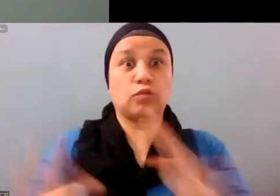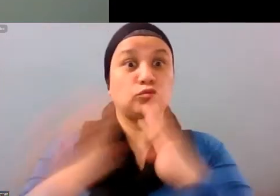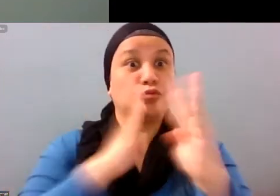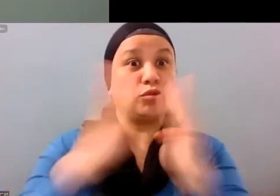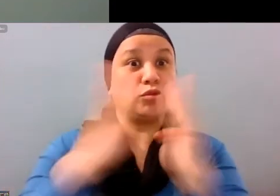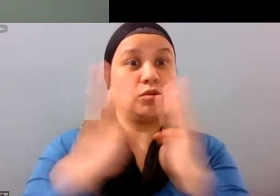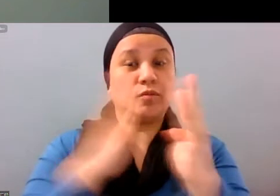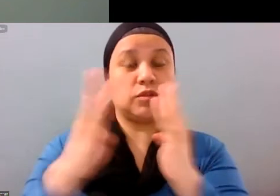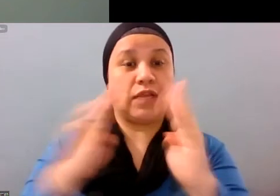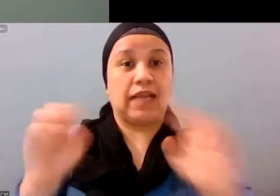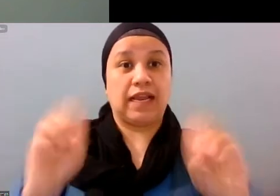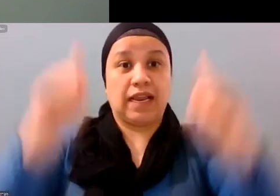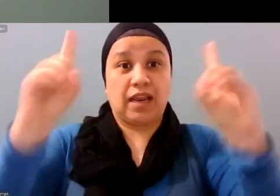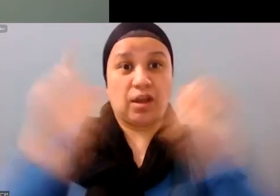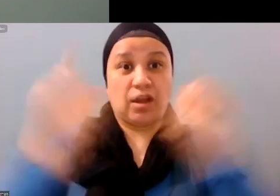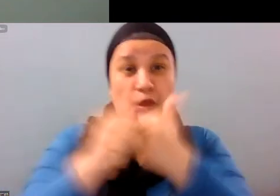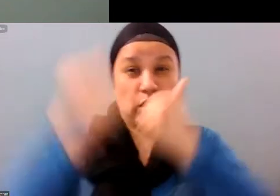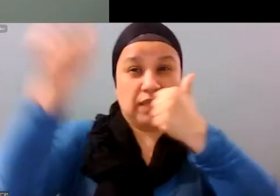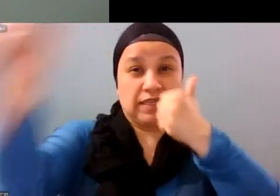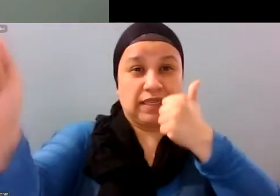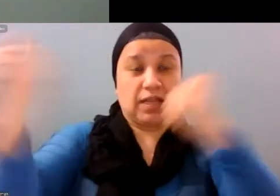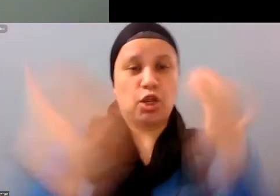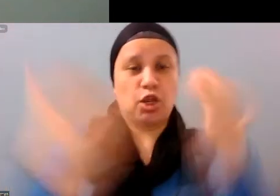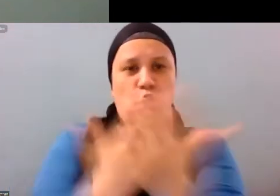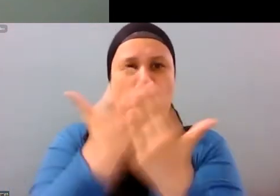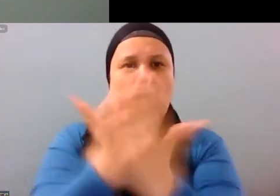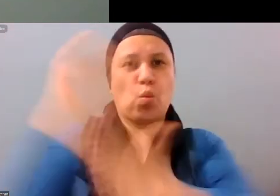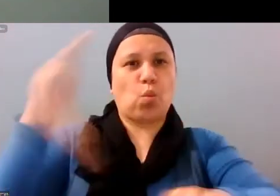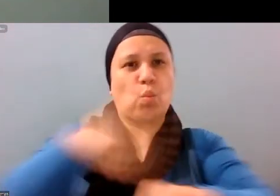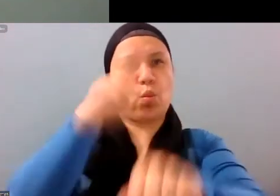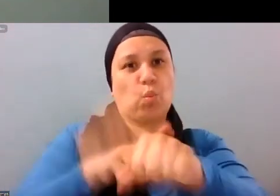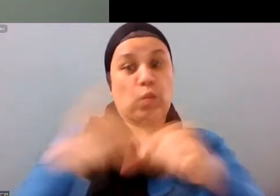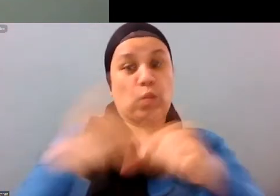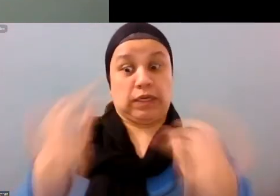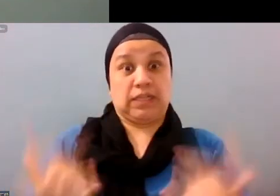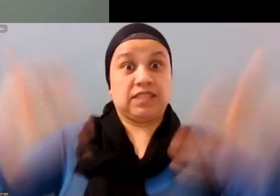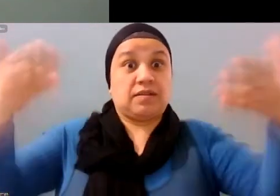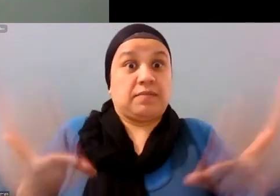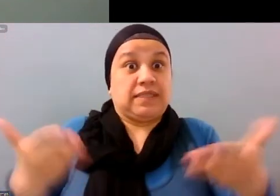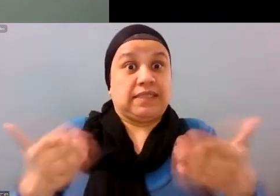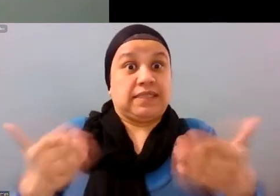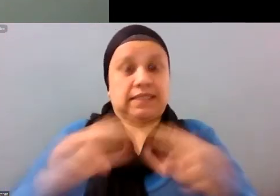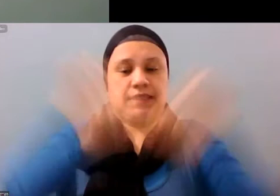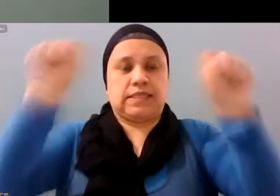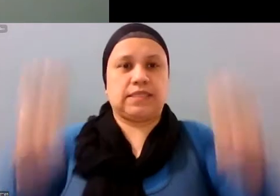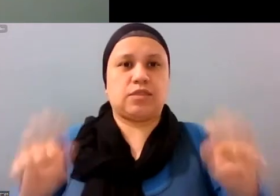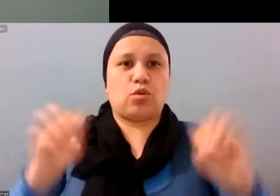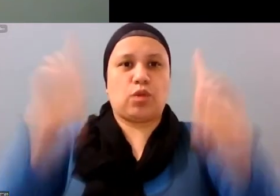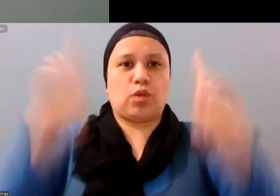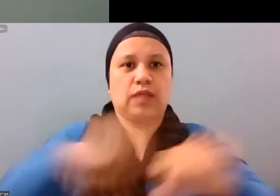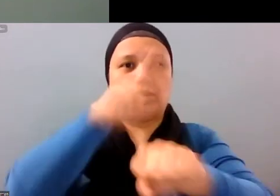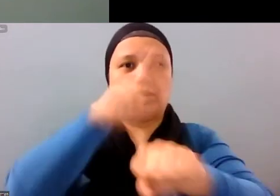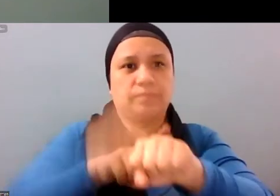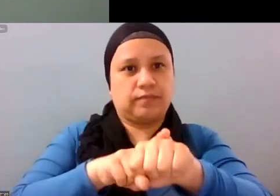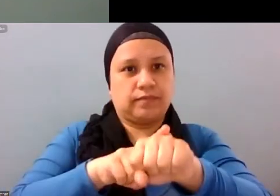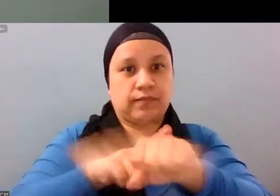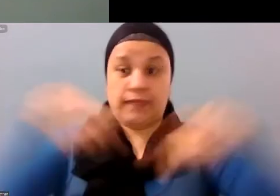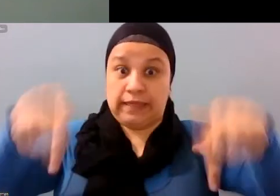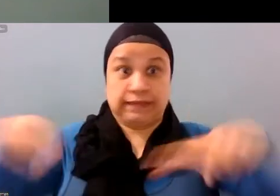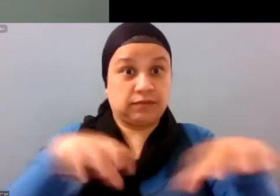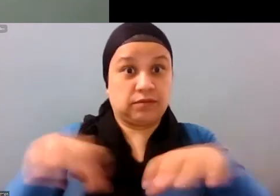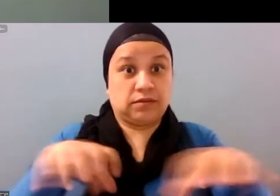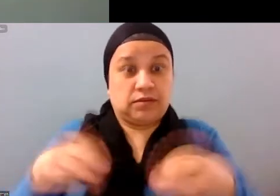Distancia en la Nueva Normalidad y su presencia en el Sistema Educativo Nacional. Esta actividad tiene el